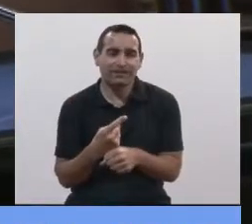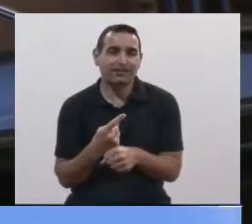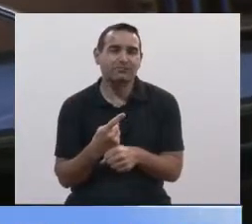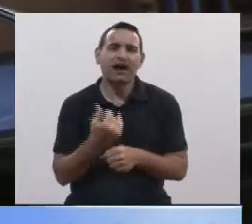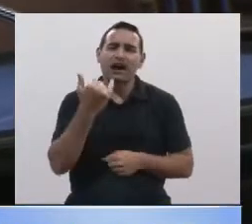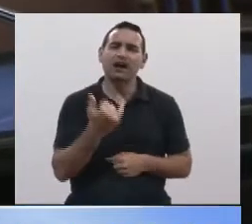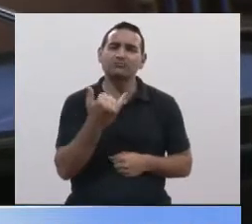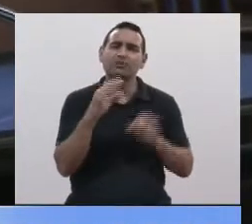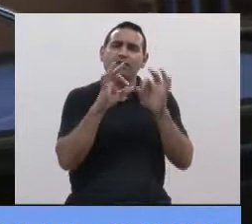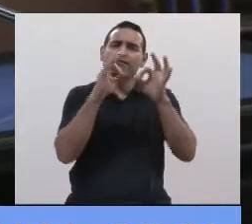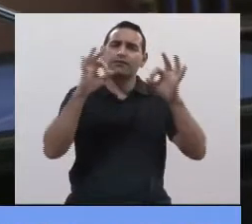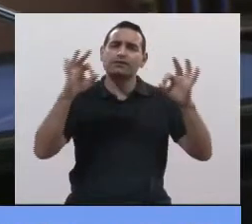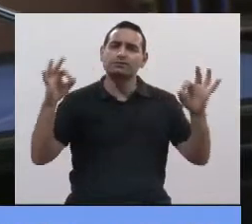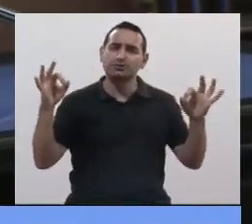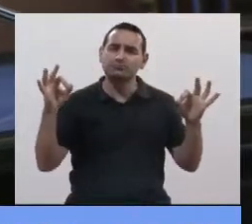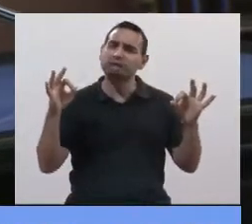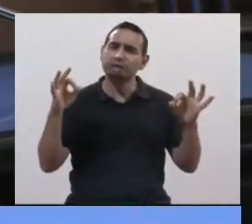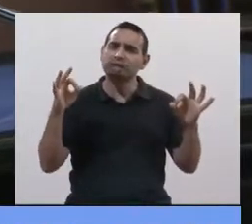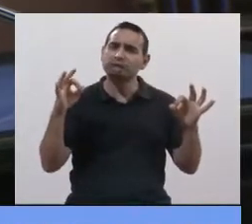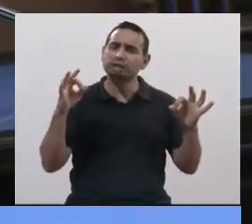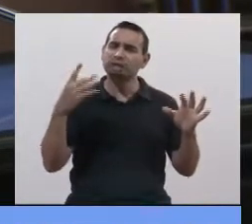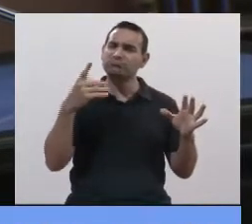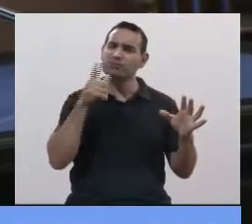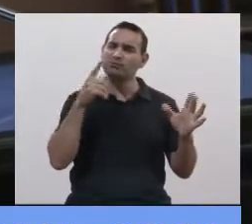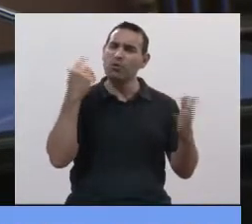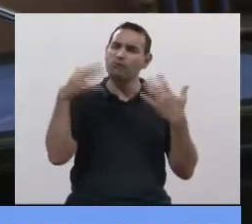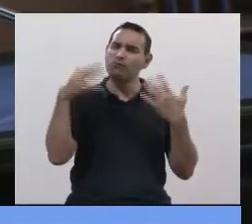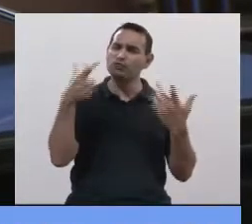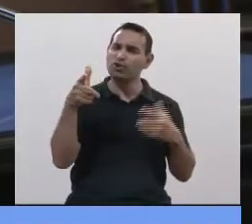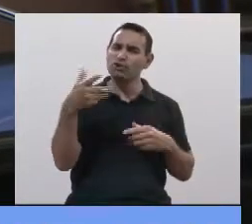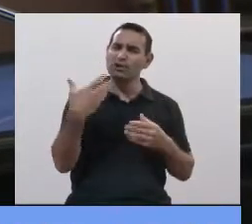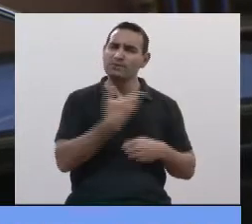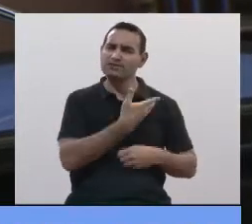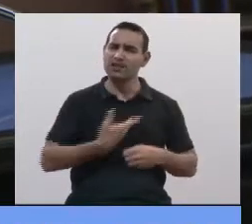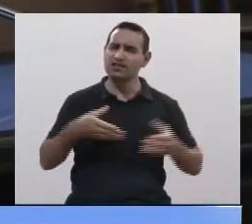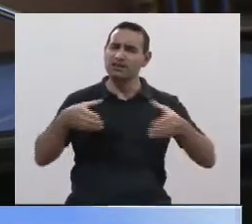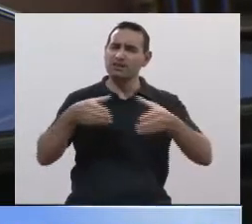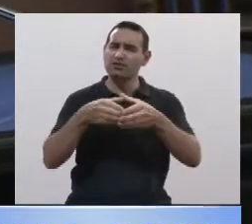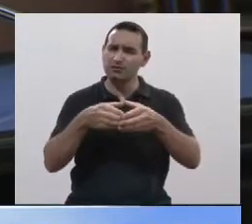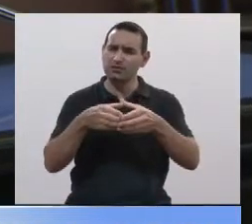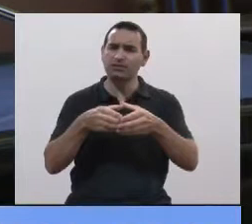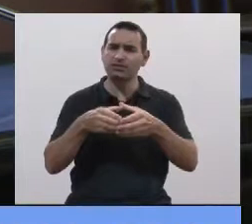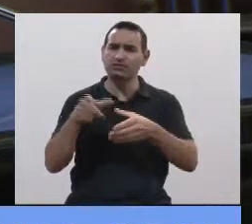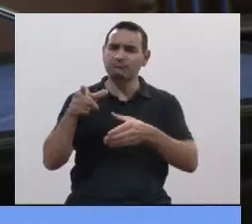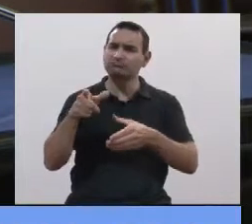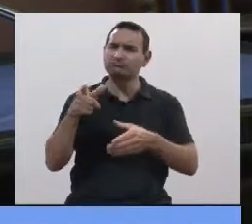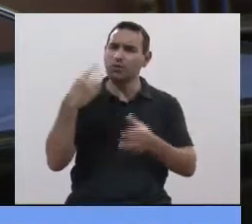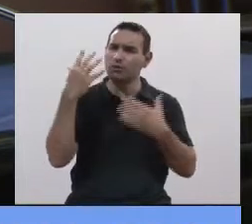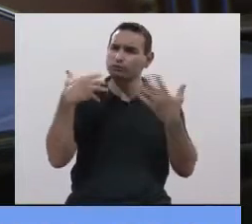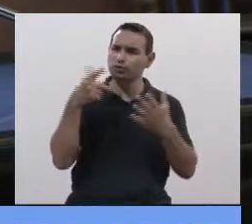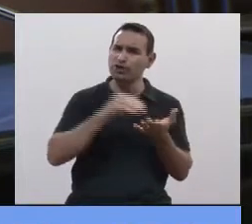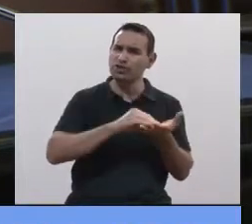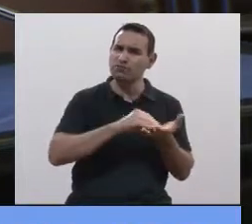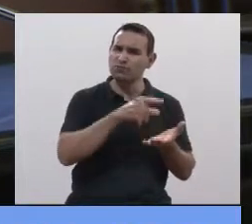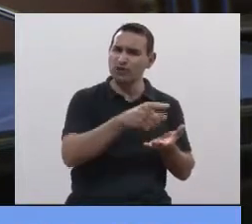Hay una frase que muestra una confusión muy grande del presidente del bloque de la mayoría en